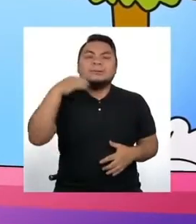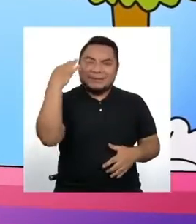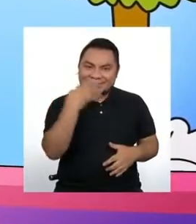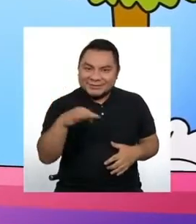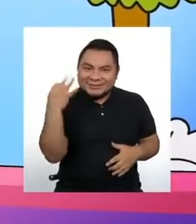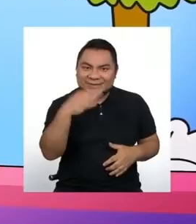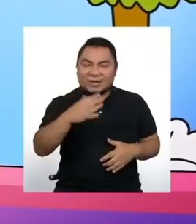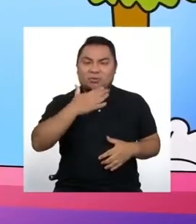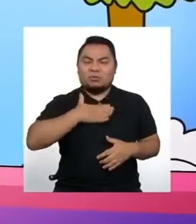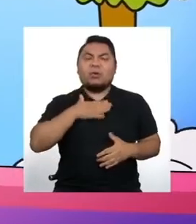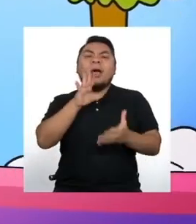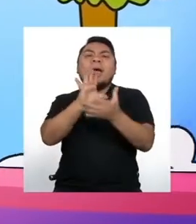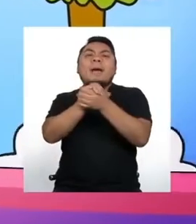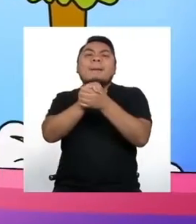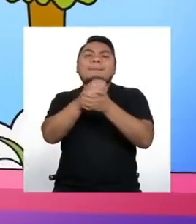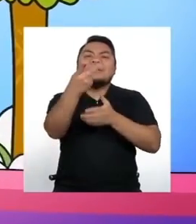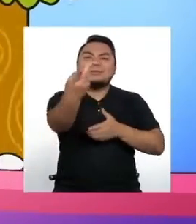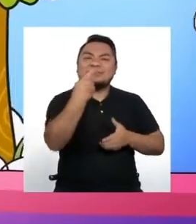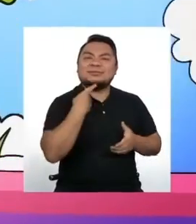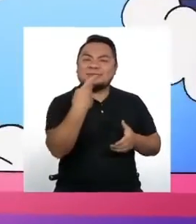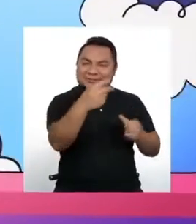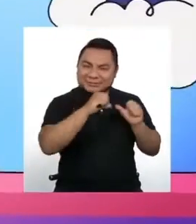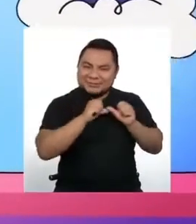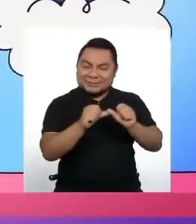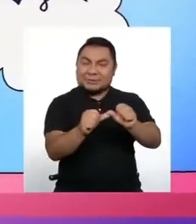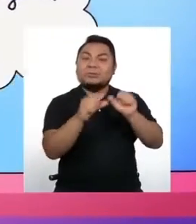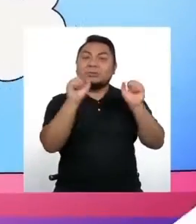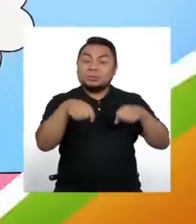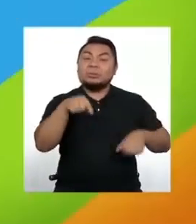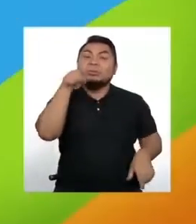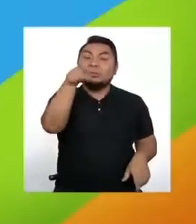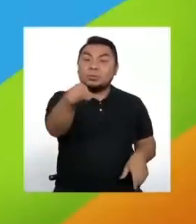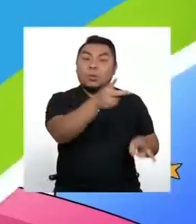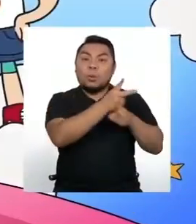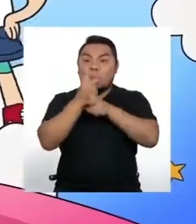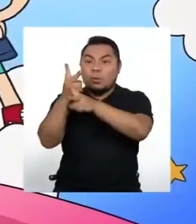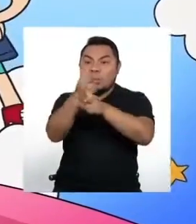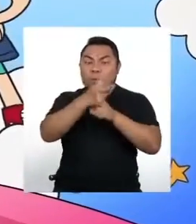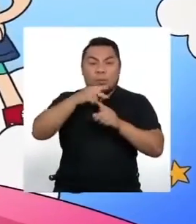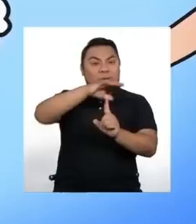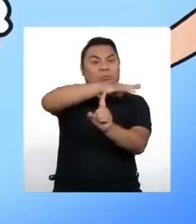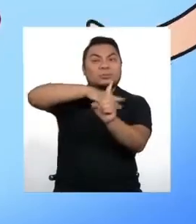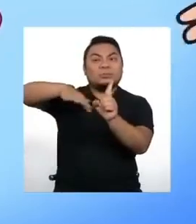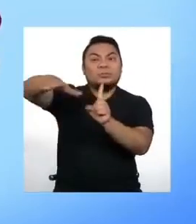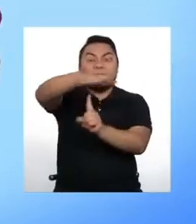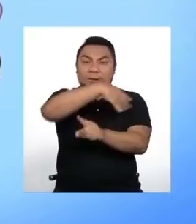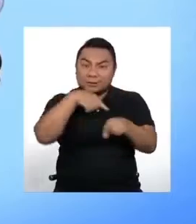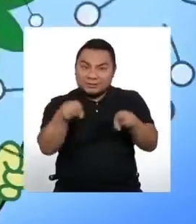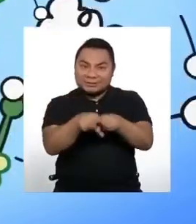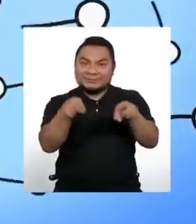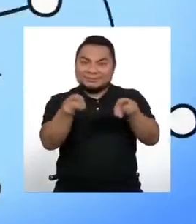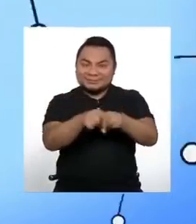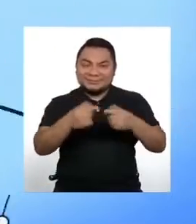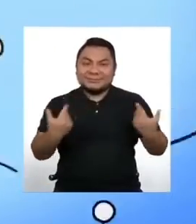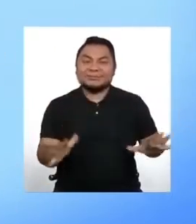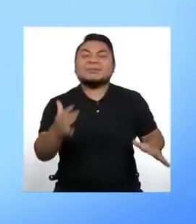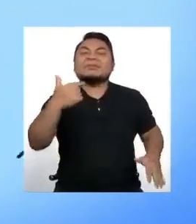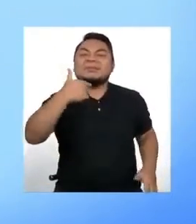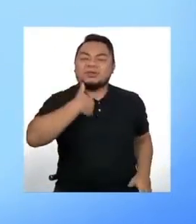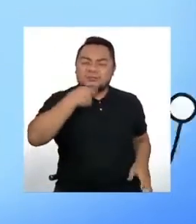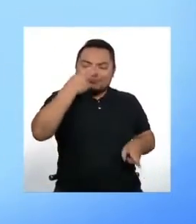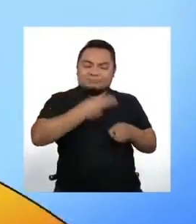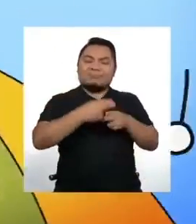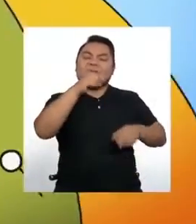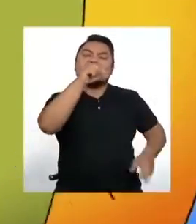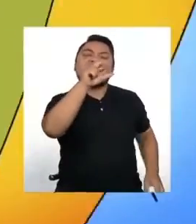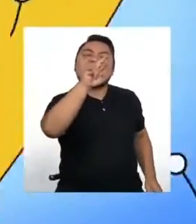acción. Si no puede realizarlo, coge su mano con ternura y ayúdala o ayúdalo a colocar la tapa a